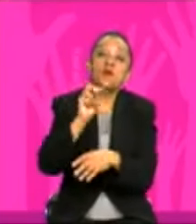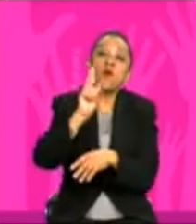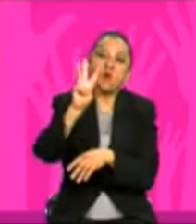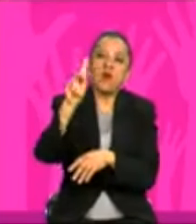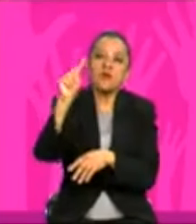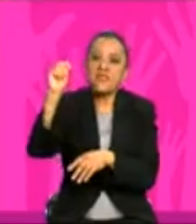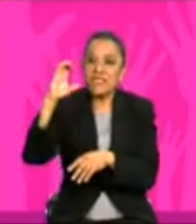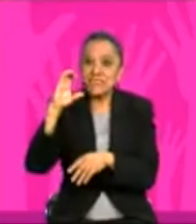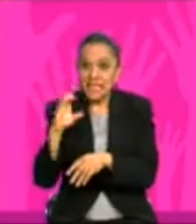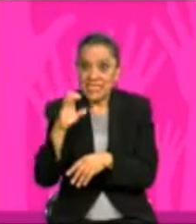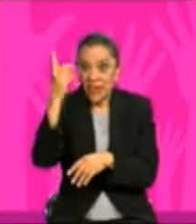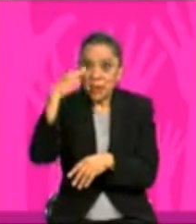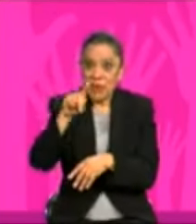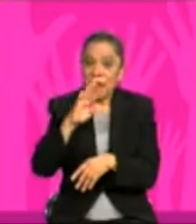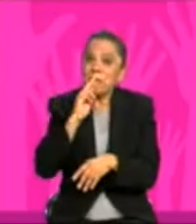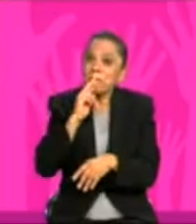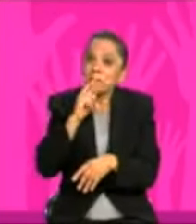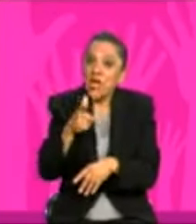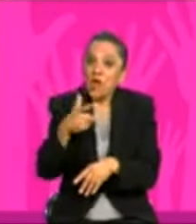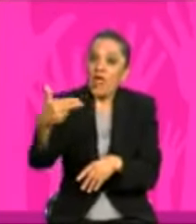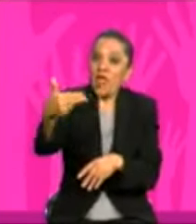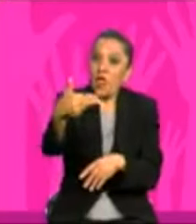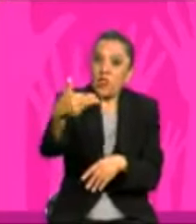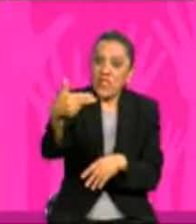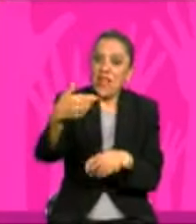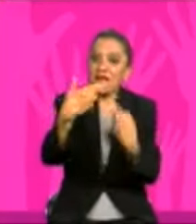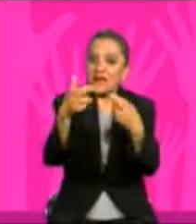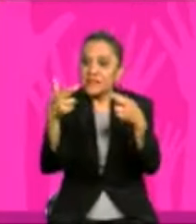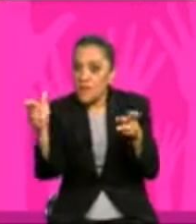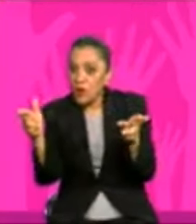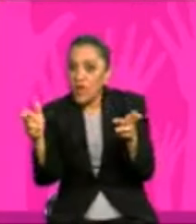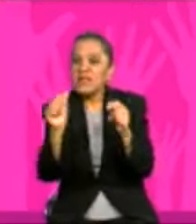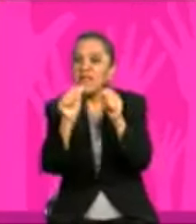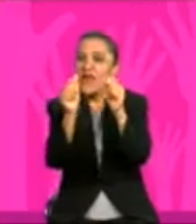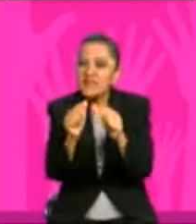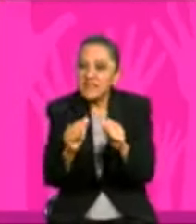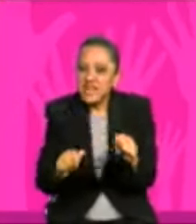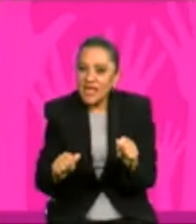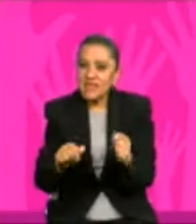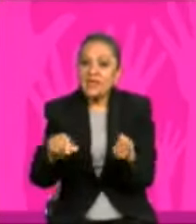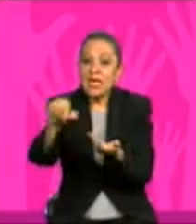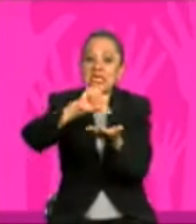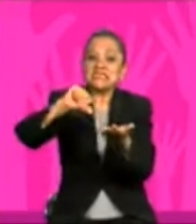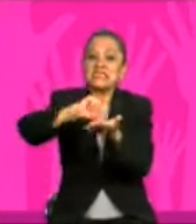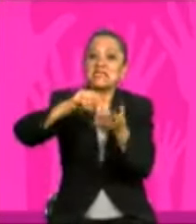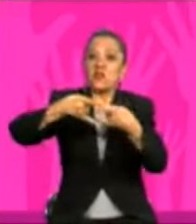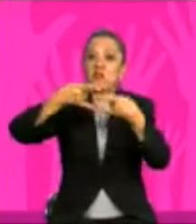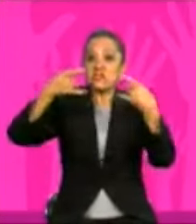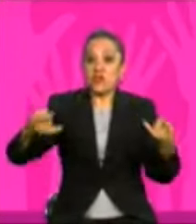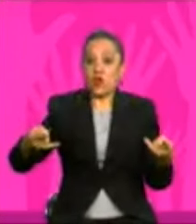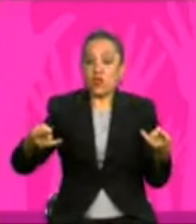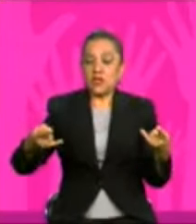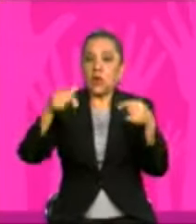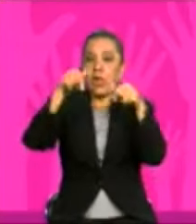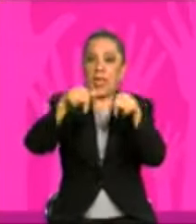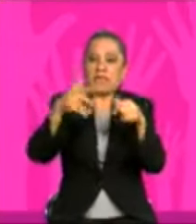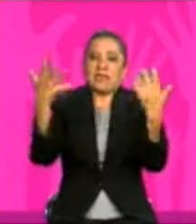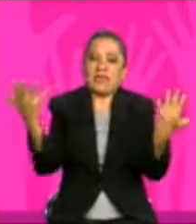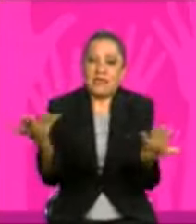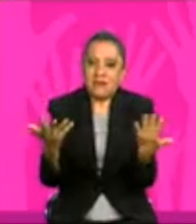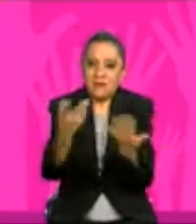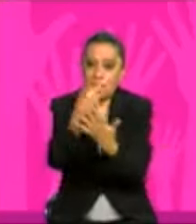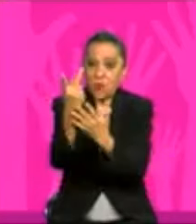para poder potencializar a los hoteles, los restaurantes, los artesanos, el centro histórico. Realizaremos un